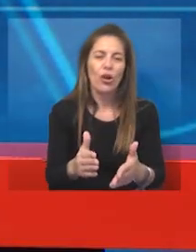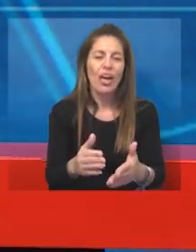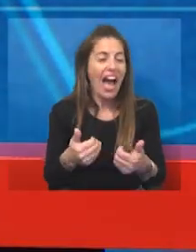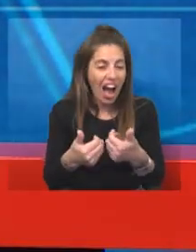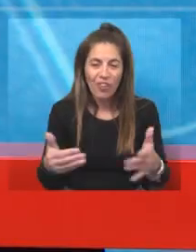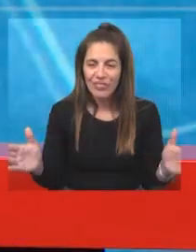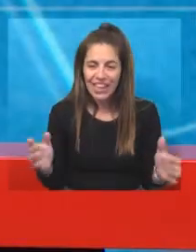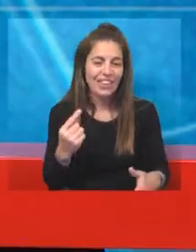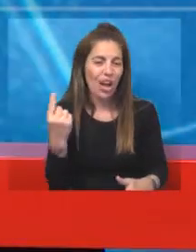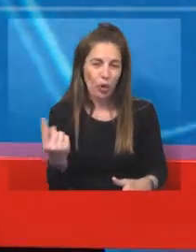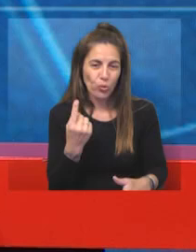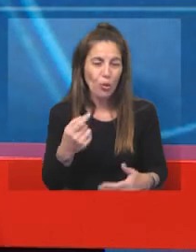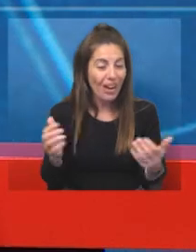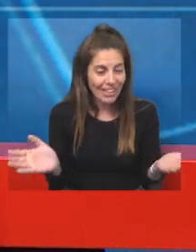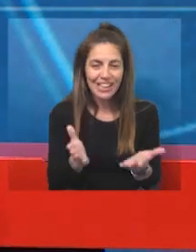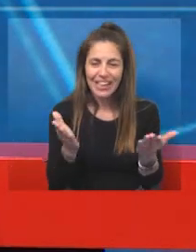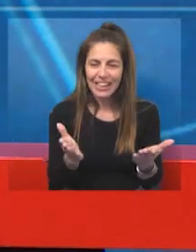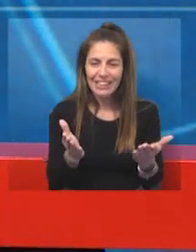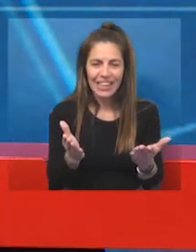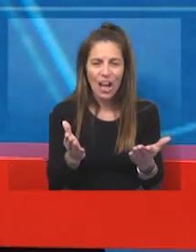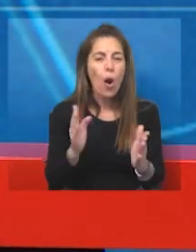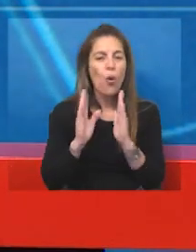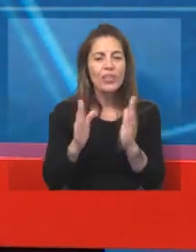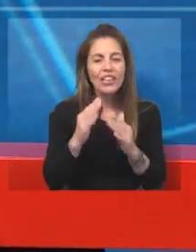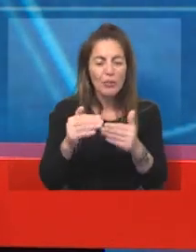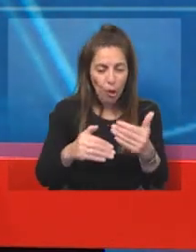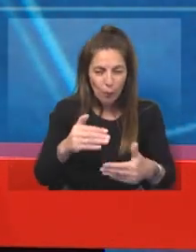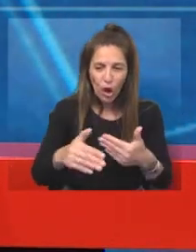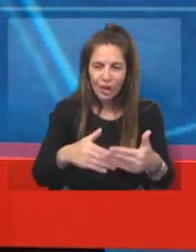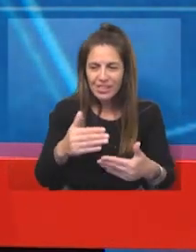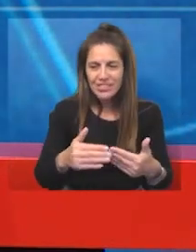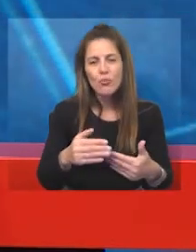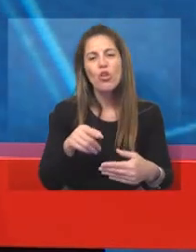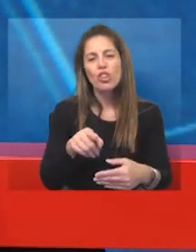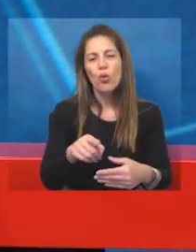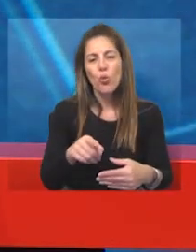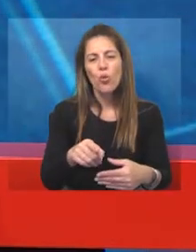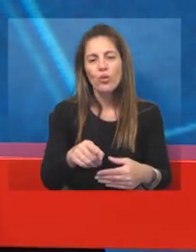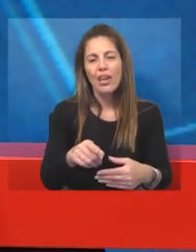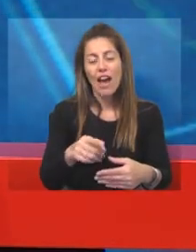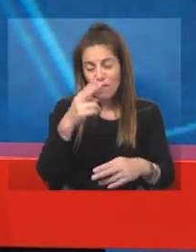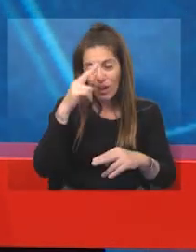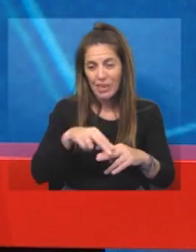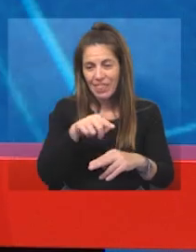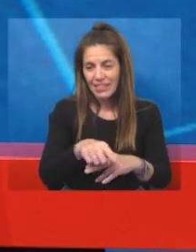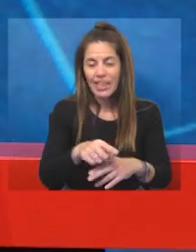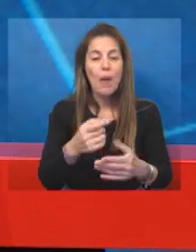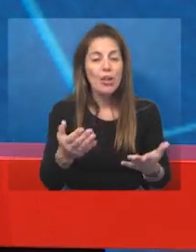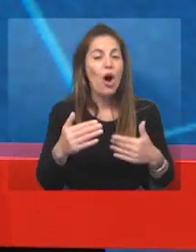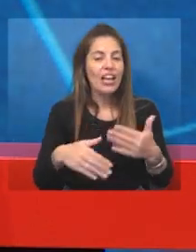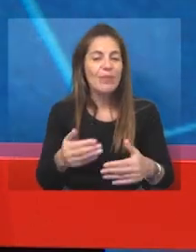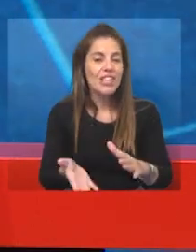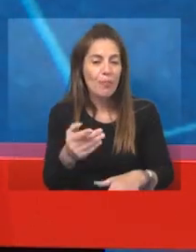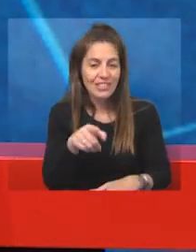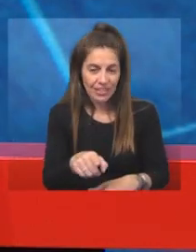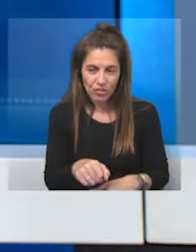abierta Autónoma que le genera obviamente un tratamiento progresivo de lo que es una este este tipo de patologías pero hay que avanzar mucho más